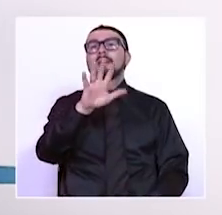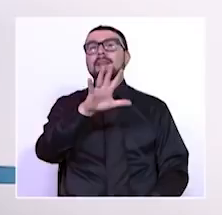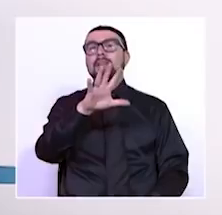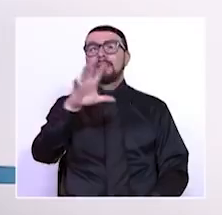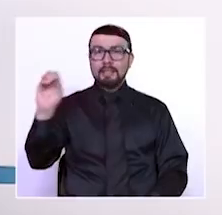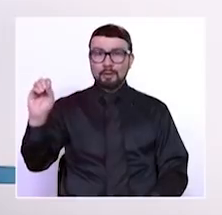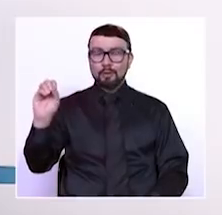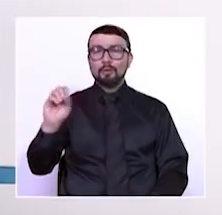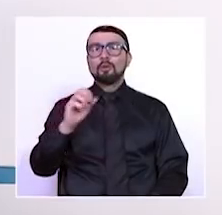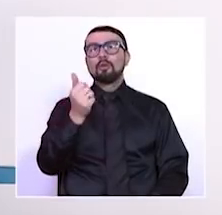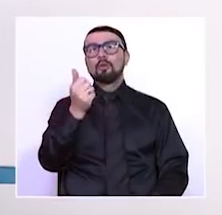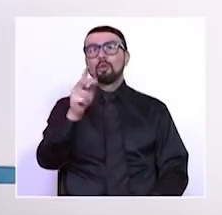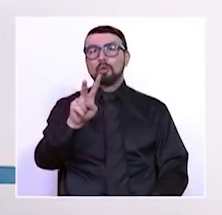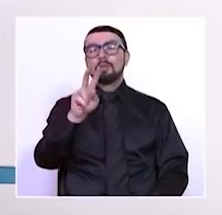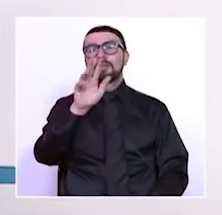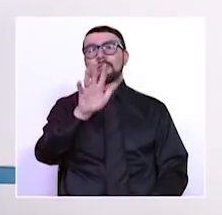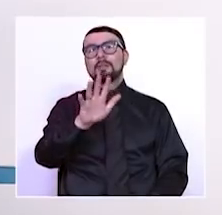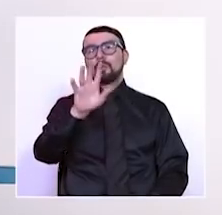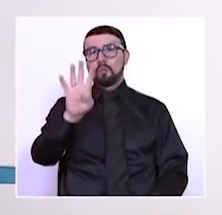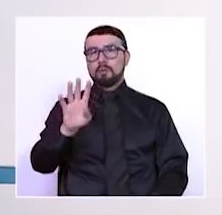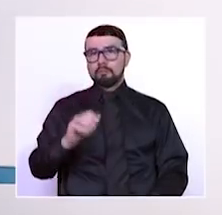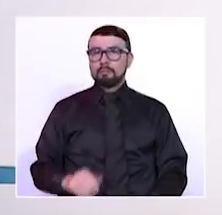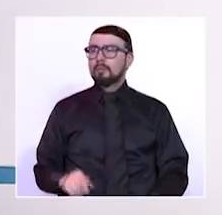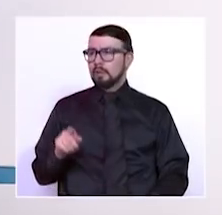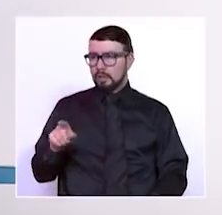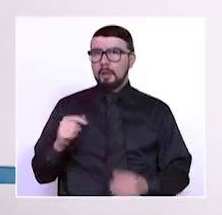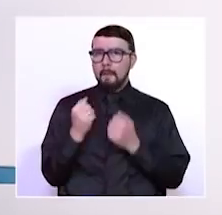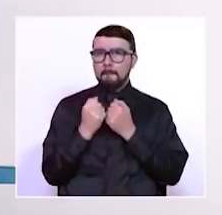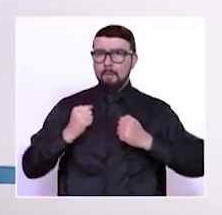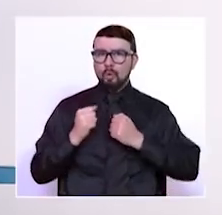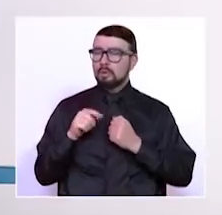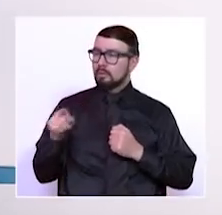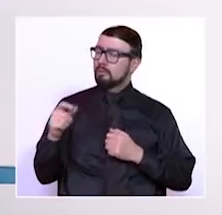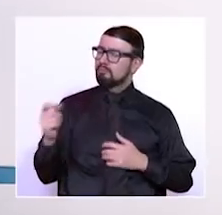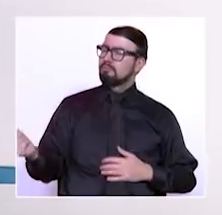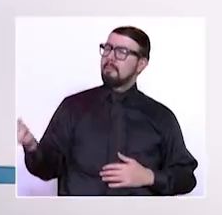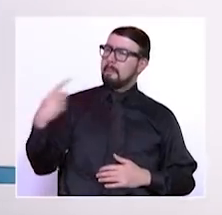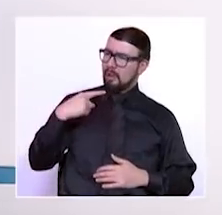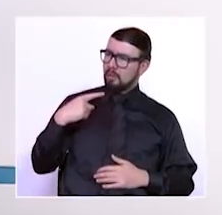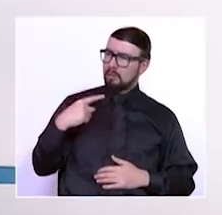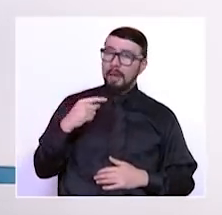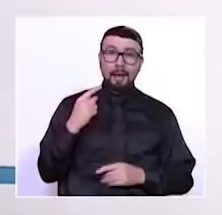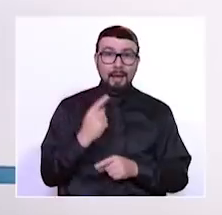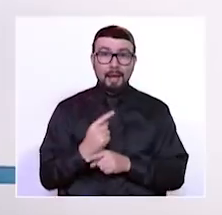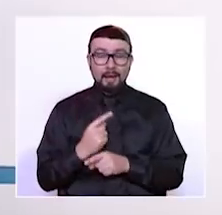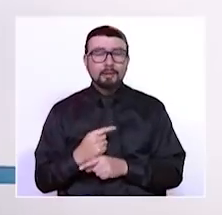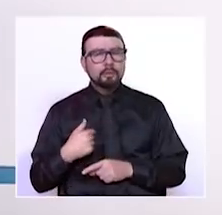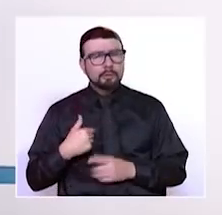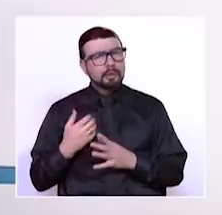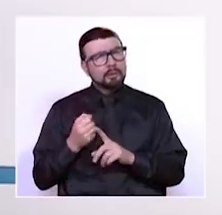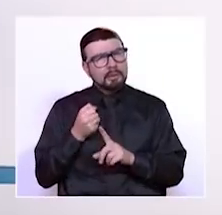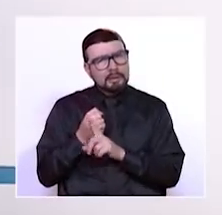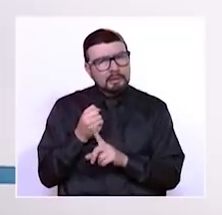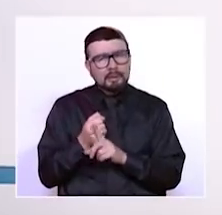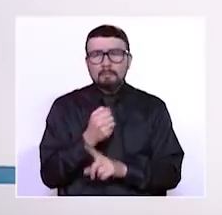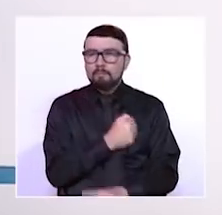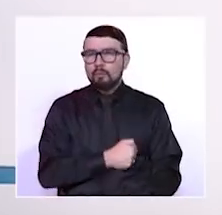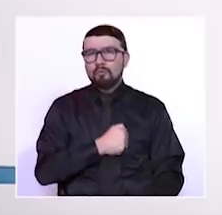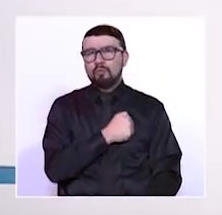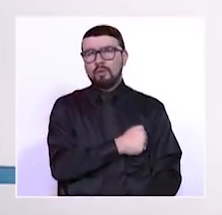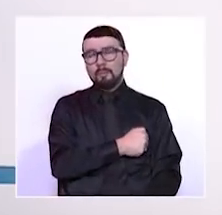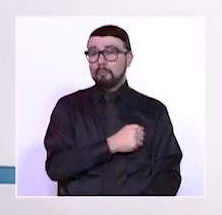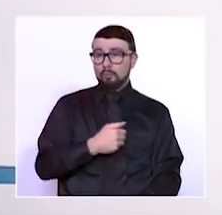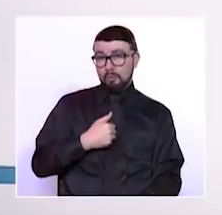310-500-1254. Y casualmente pues de Bogotá y de esta pregunta, yo hago mucha insistencia en que no se dejen cambiar